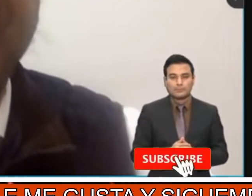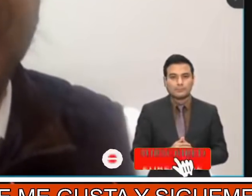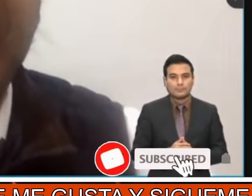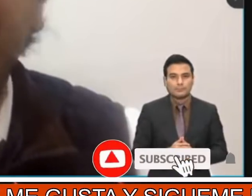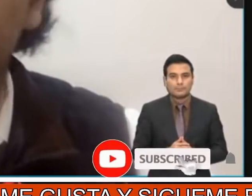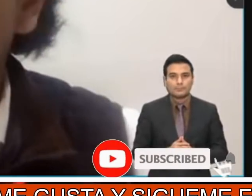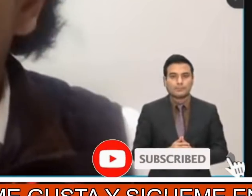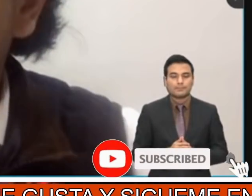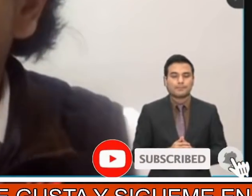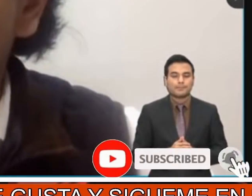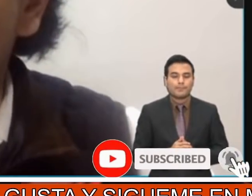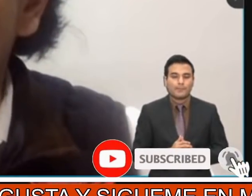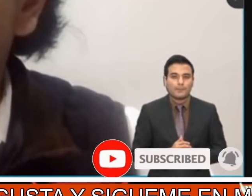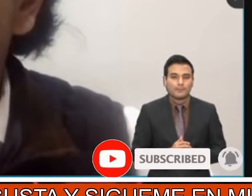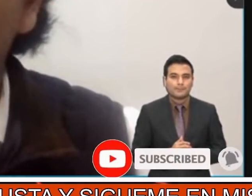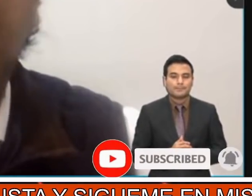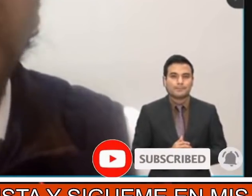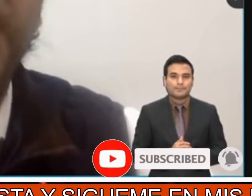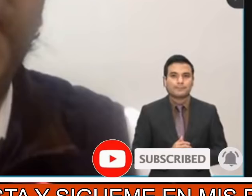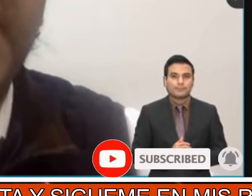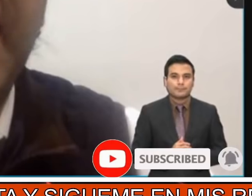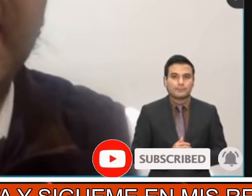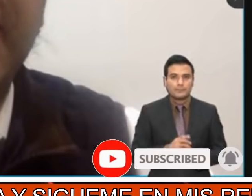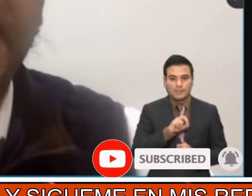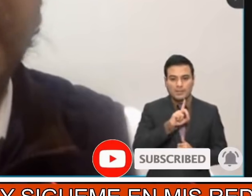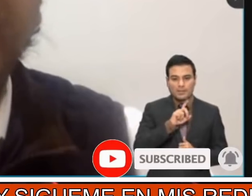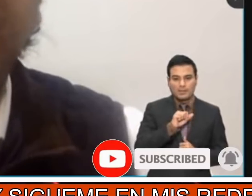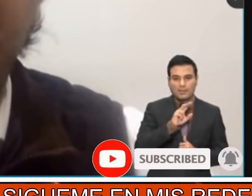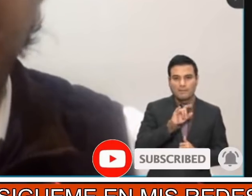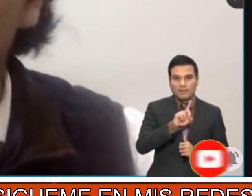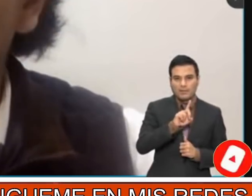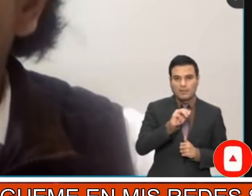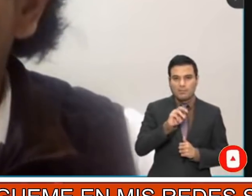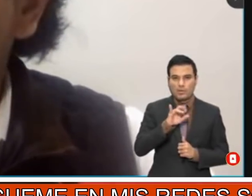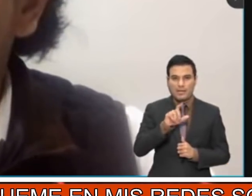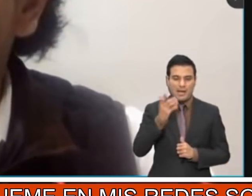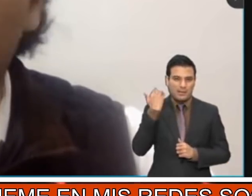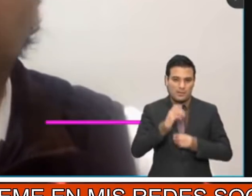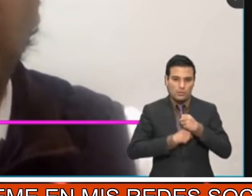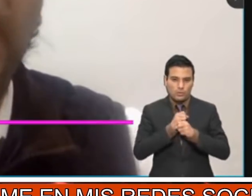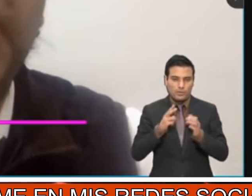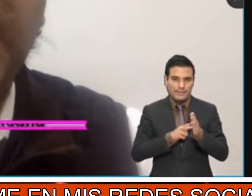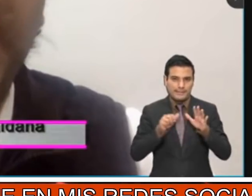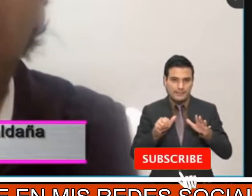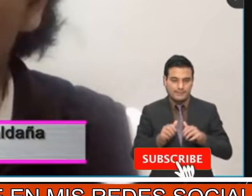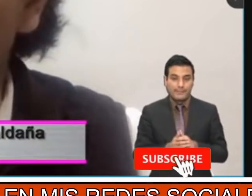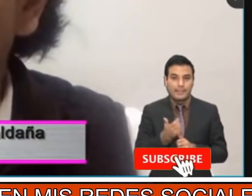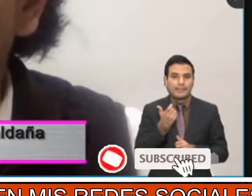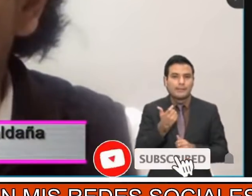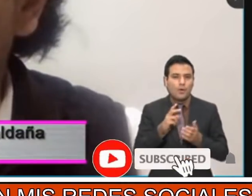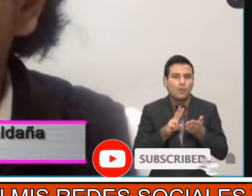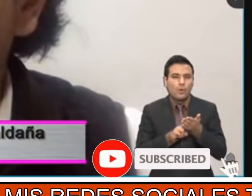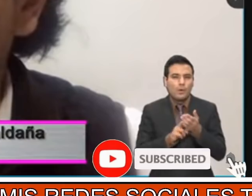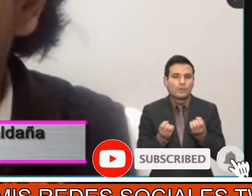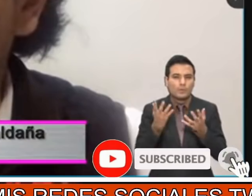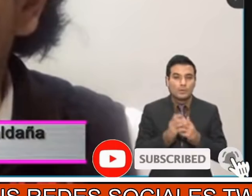recogiendo precedentes del asunto de David Monreal de 2016, donde el monto involucrado